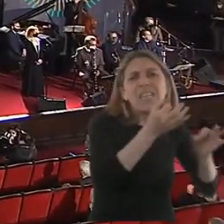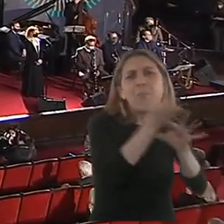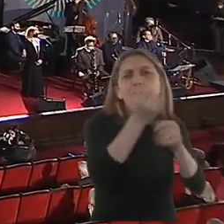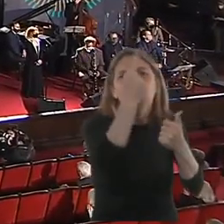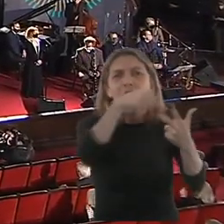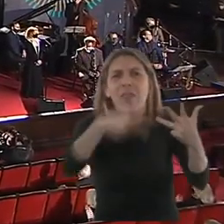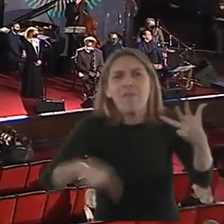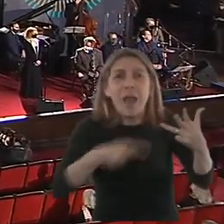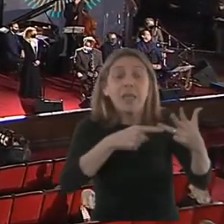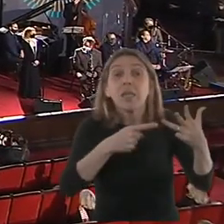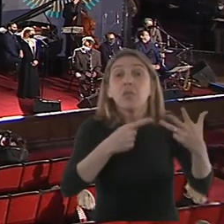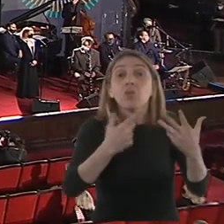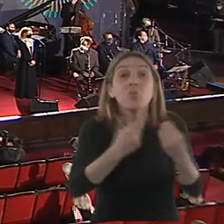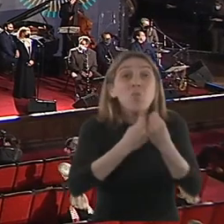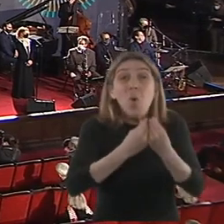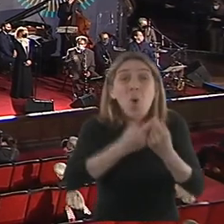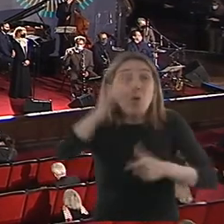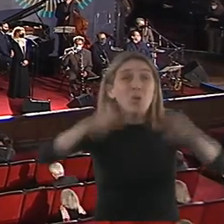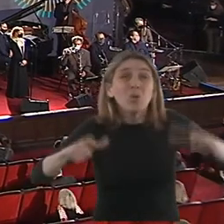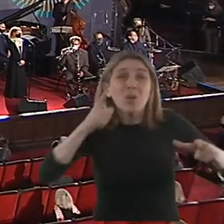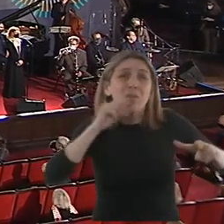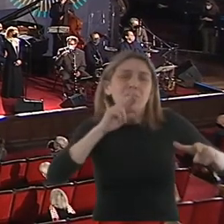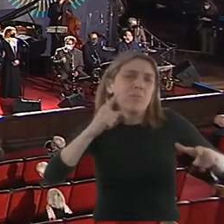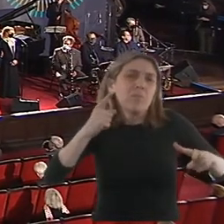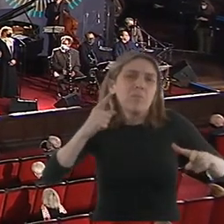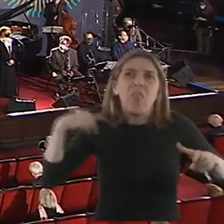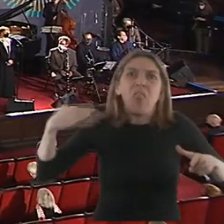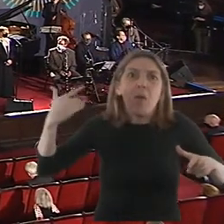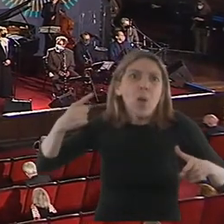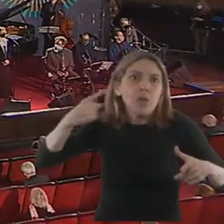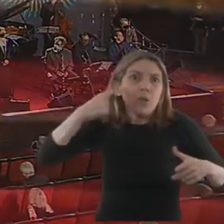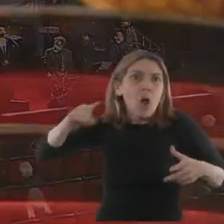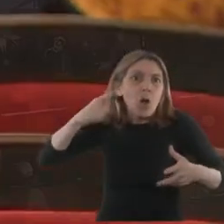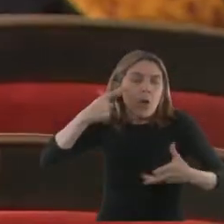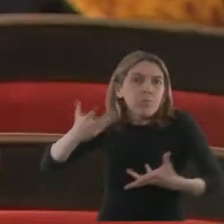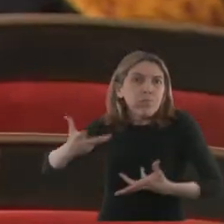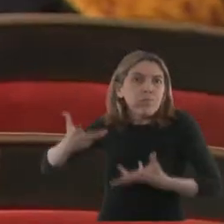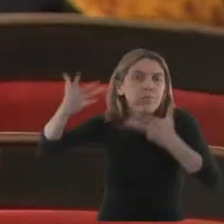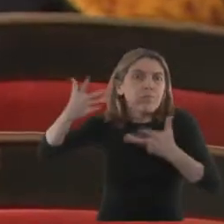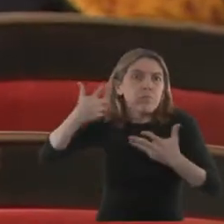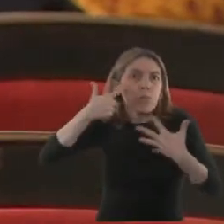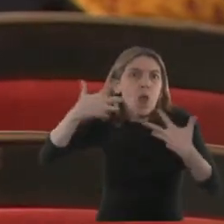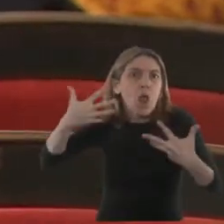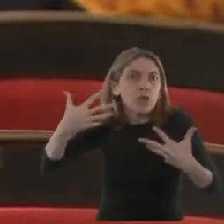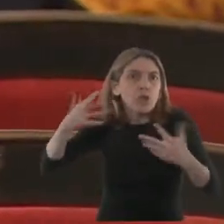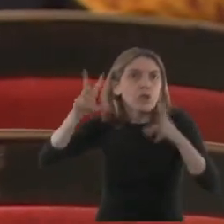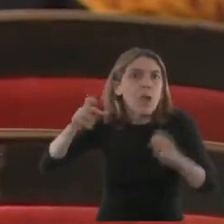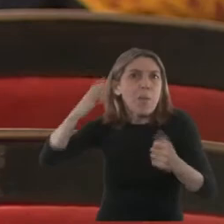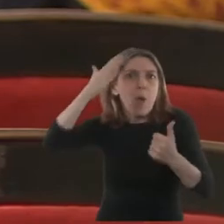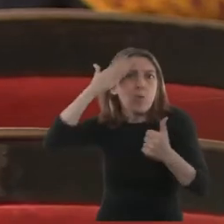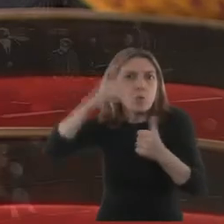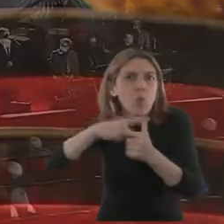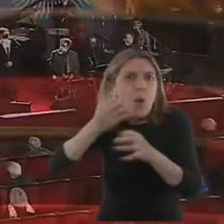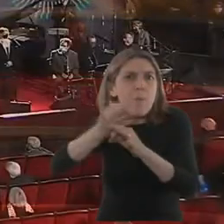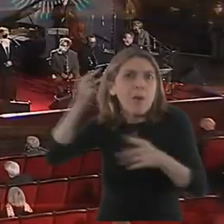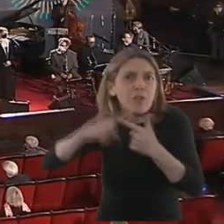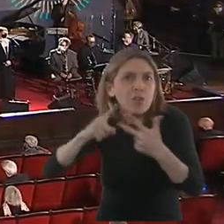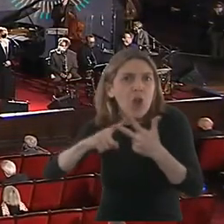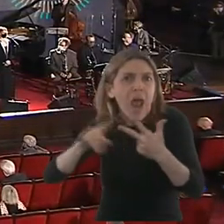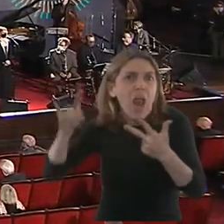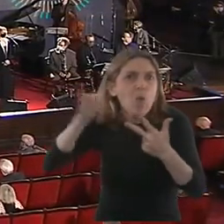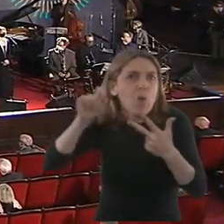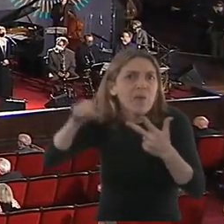muchos con gran renombre a nivel cultural, profesional,